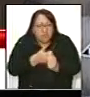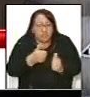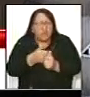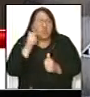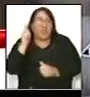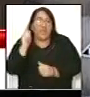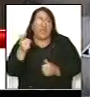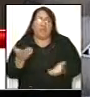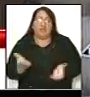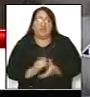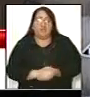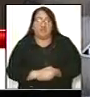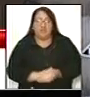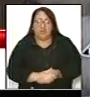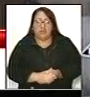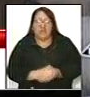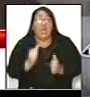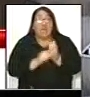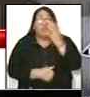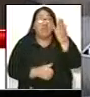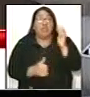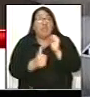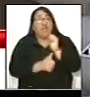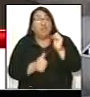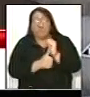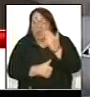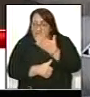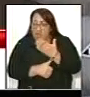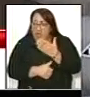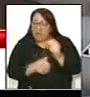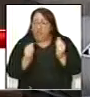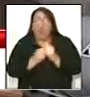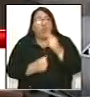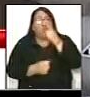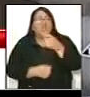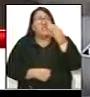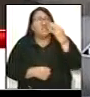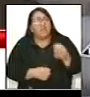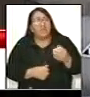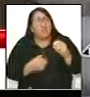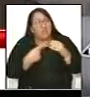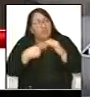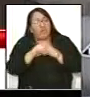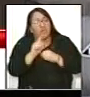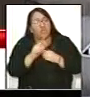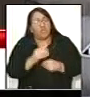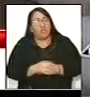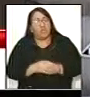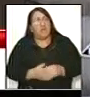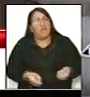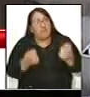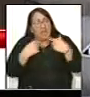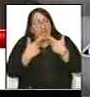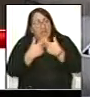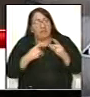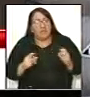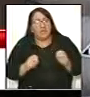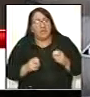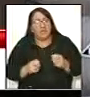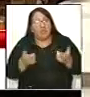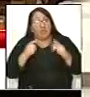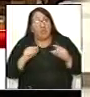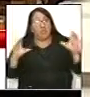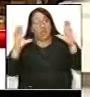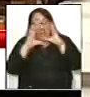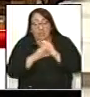líderes democráticos. Hermanos de Venezuela, con ustedes siempre y pronto vendrá el amanecer. Cuando la